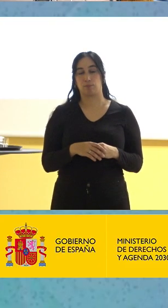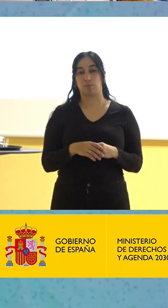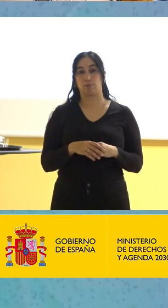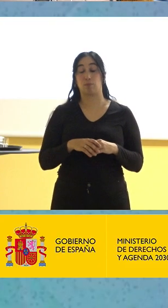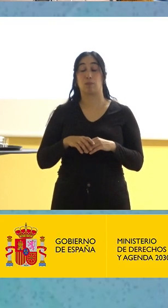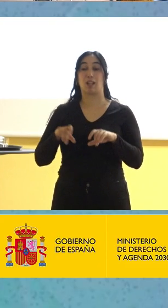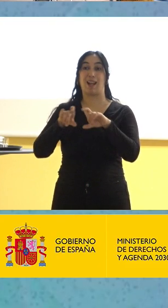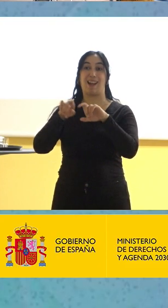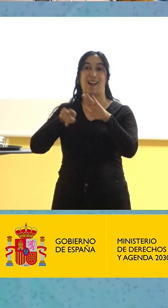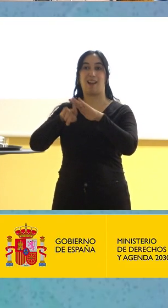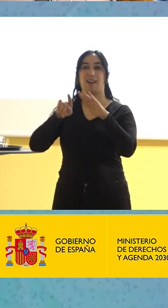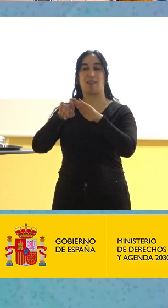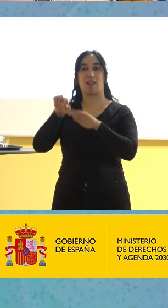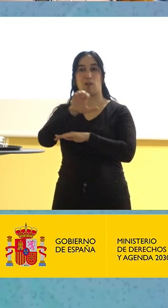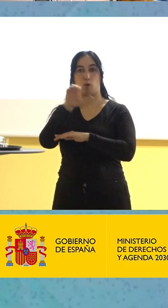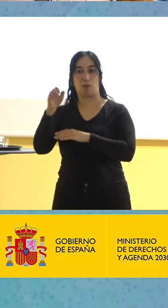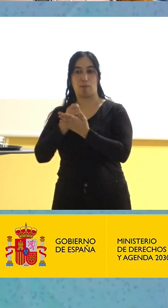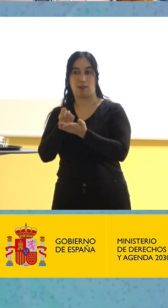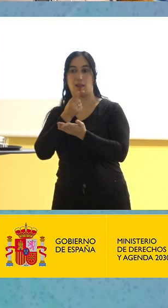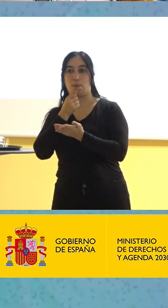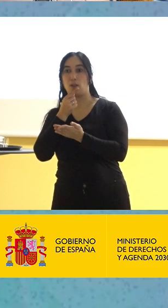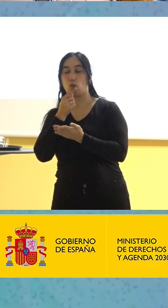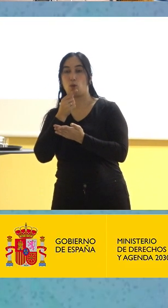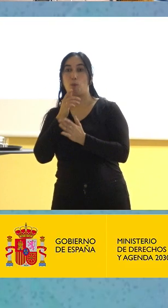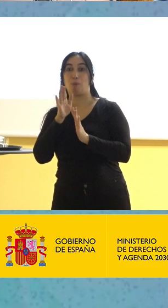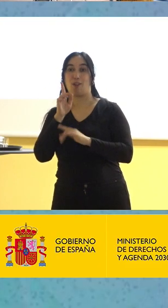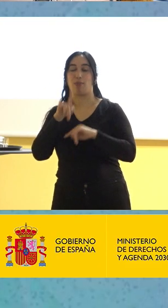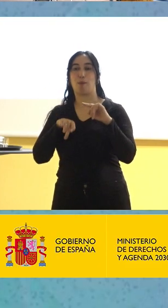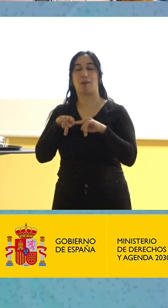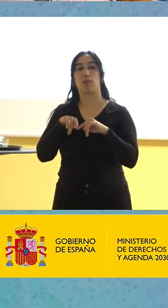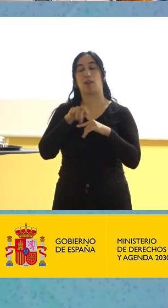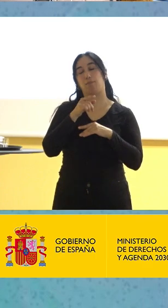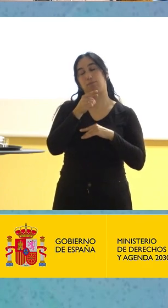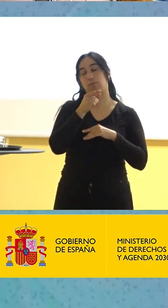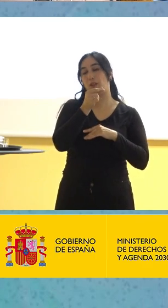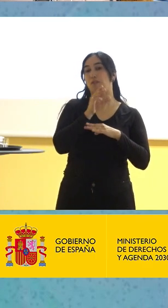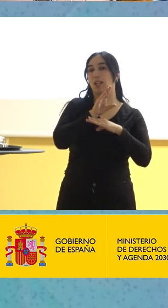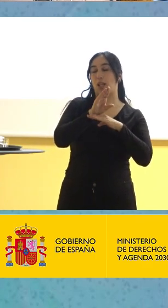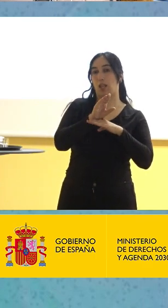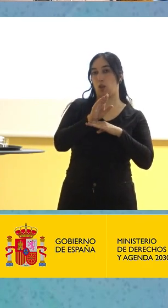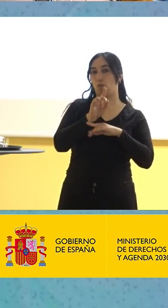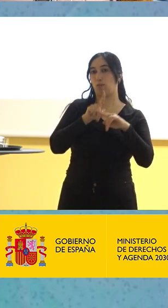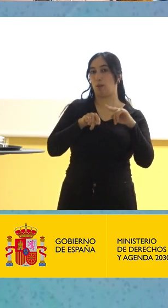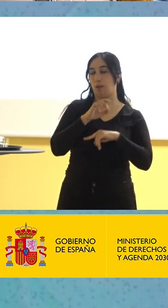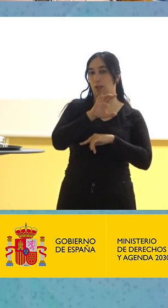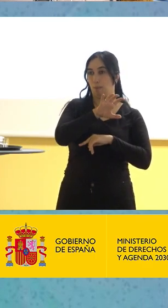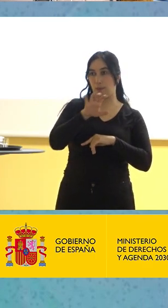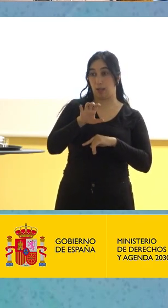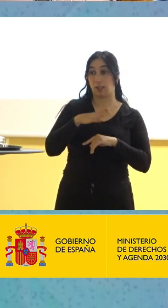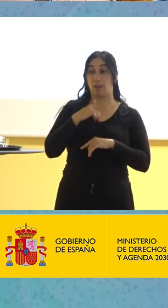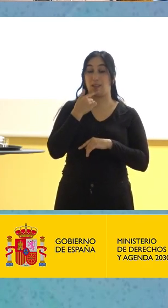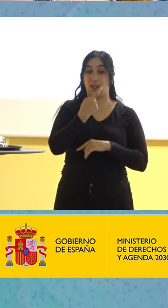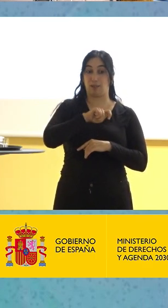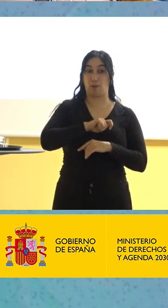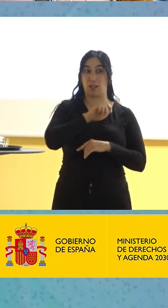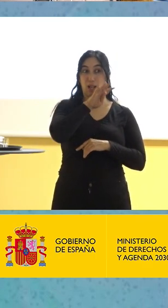Agencia Europea del Medicamento, la financiación depende de los Estados miembros, ¿no? Entonces España financia el 58% de los autorizados